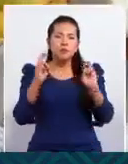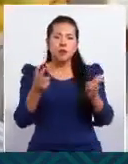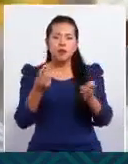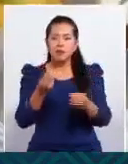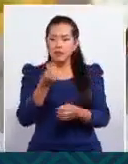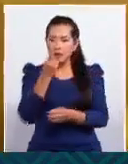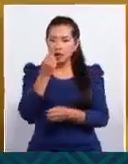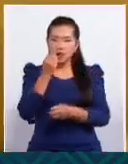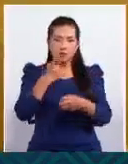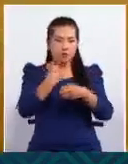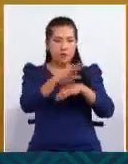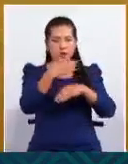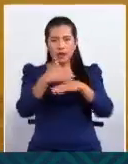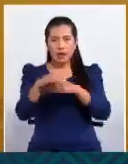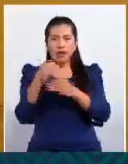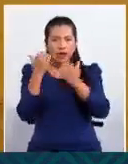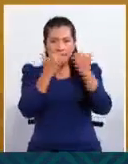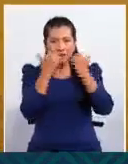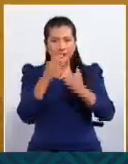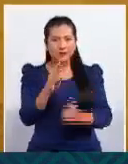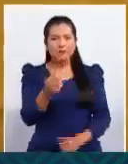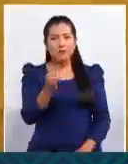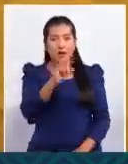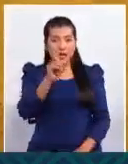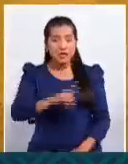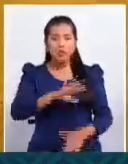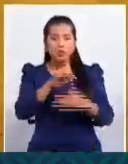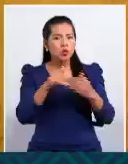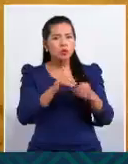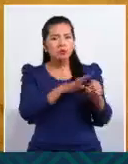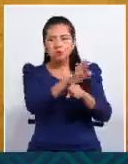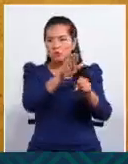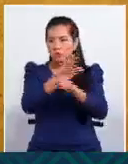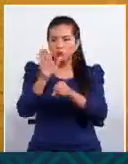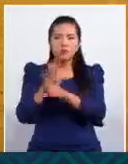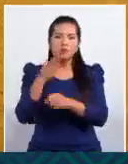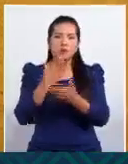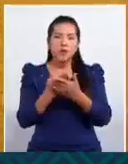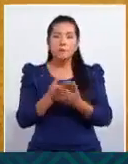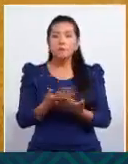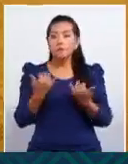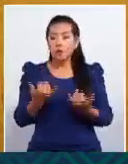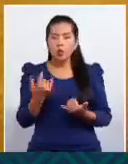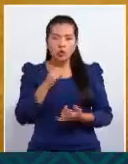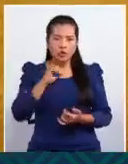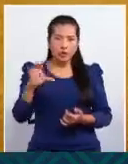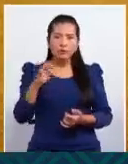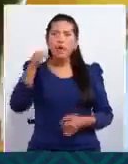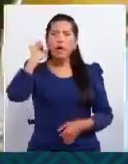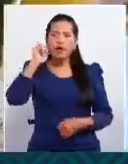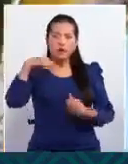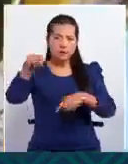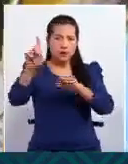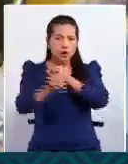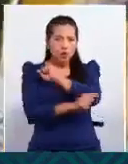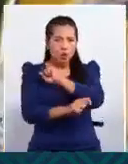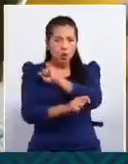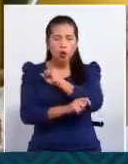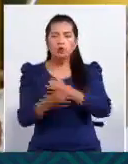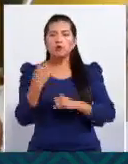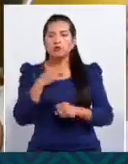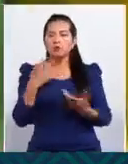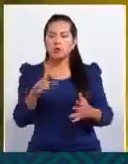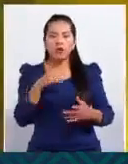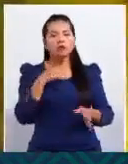Nosotros estamos proveyendo maíz a todos nuestros compañeros. Hoy estamos en Sacaba, ayer estuvimos en El Torno. Estamos recorriendo todas las